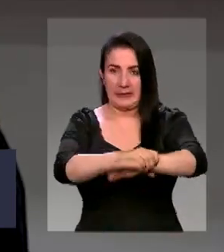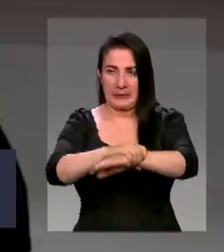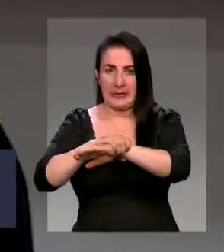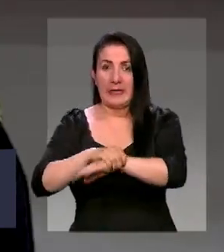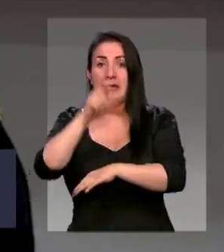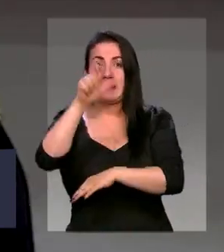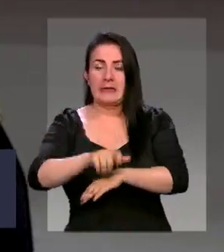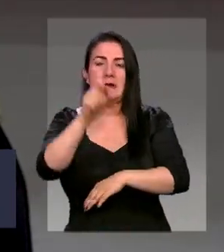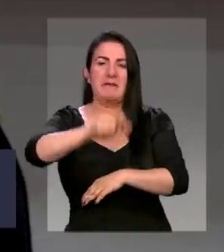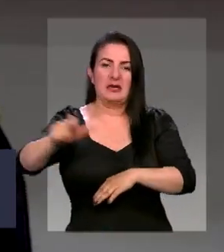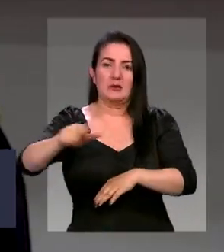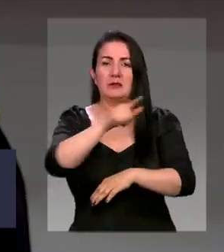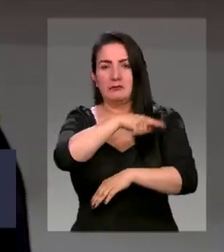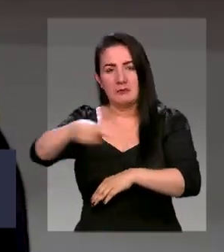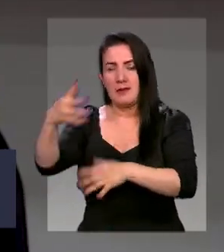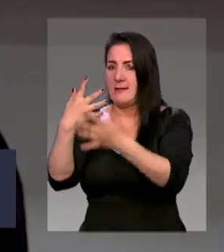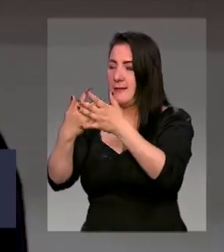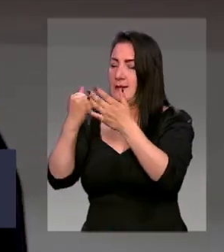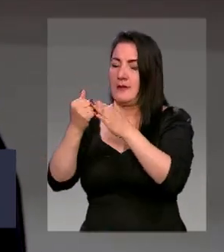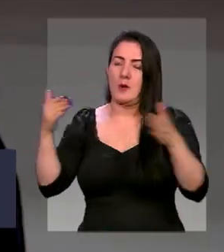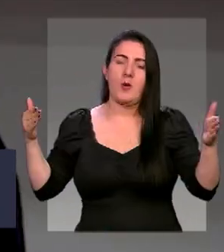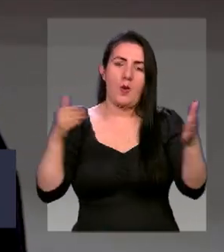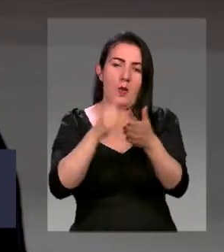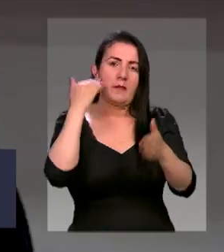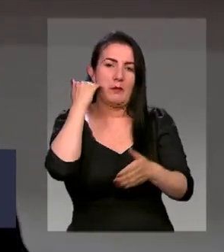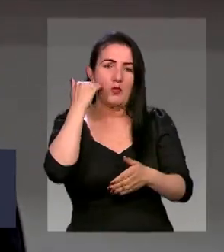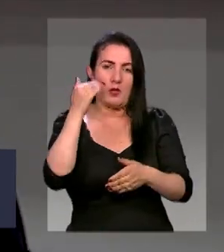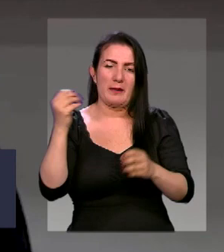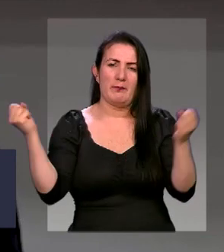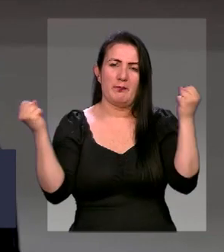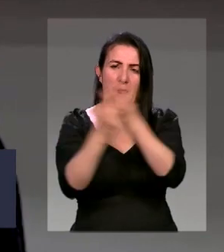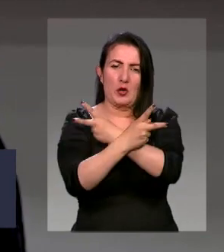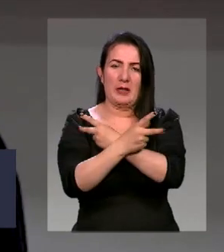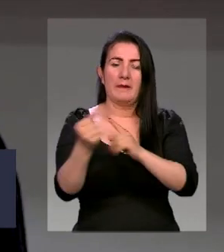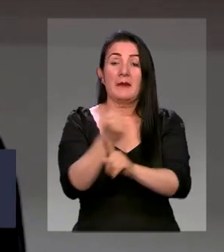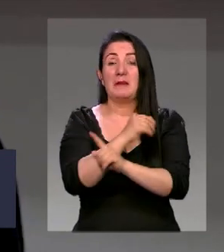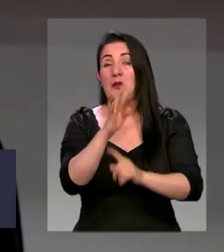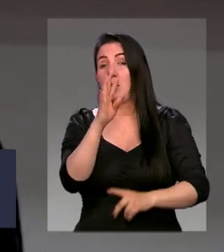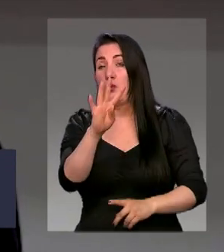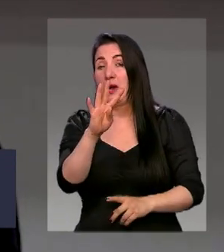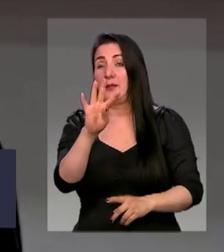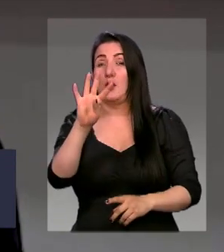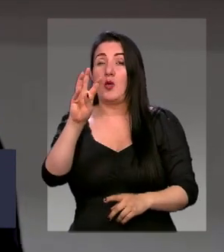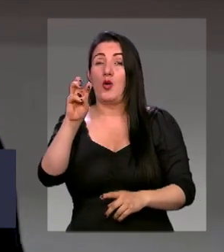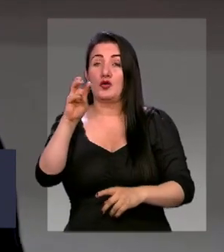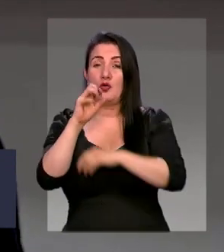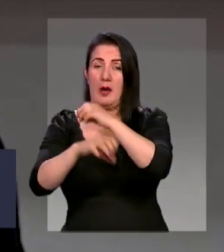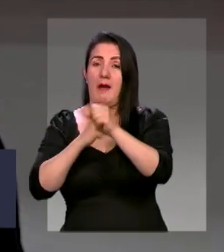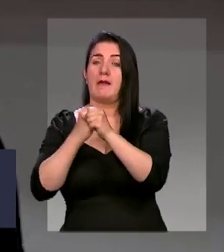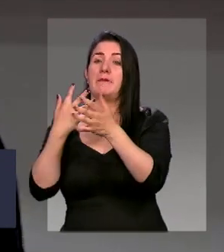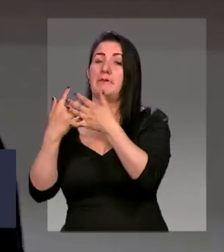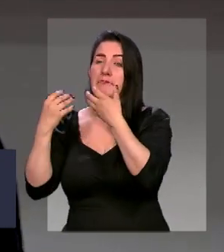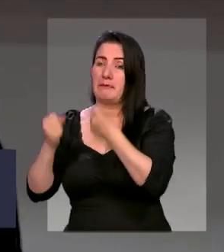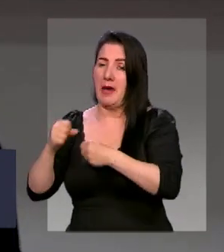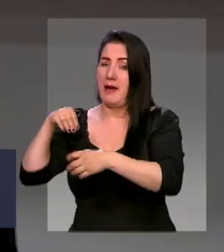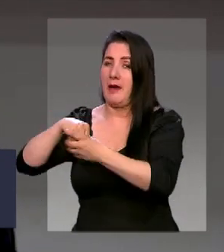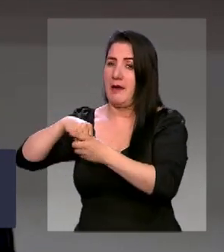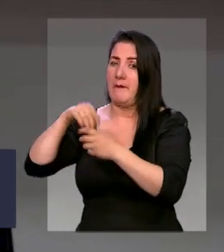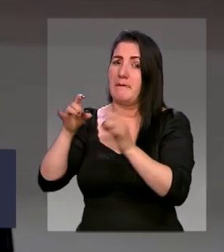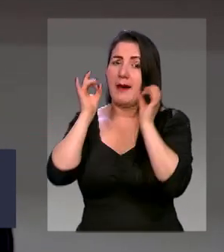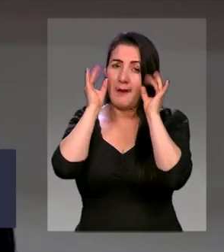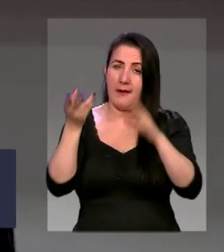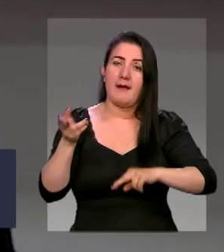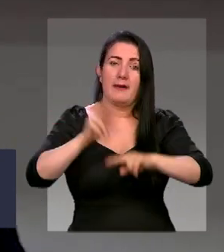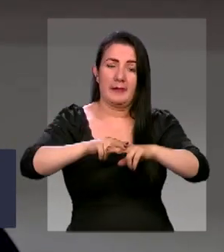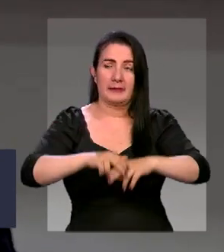15 personas que han sido sindicadas del delito de violencia intrafamiliar, lo cual tiene una pena entre 4 y 8 años, sin tener en cuenta los